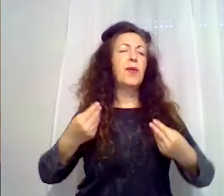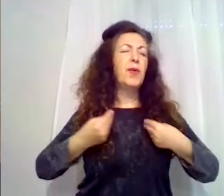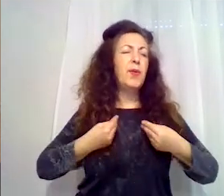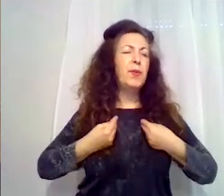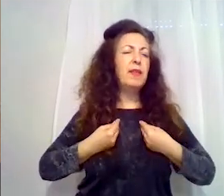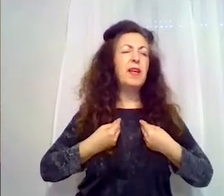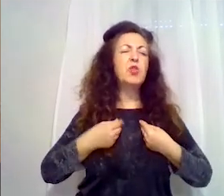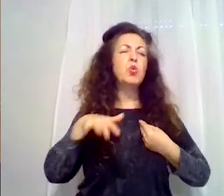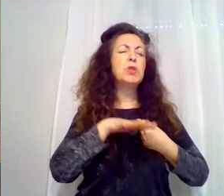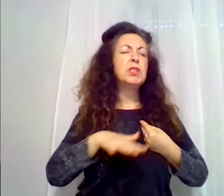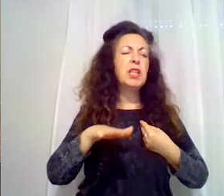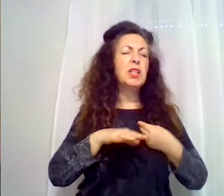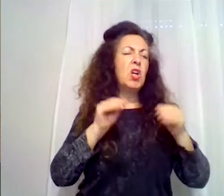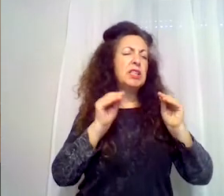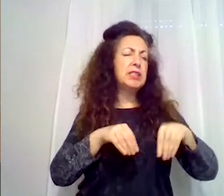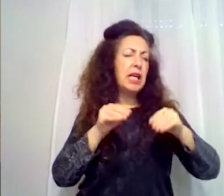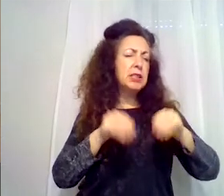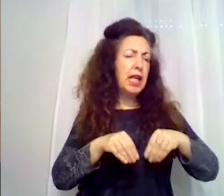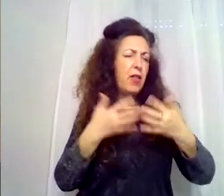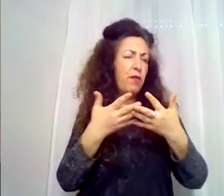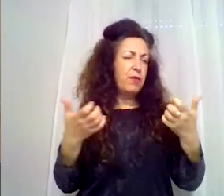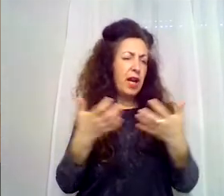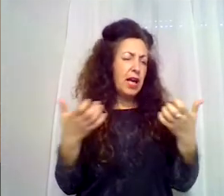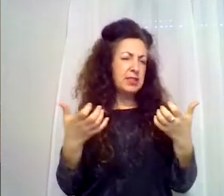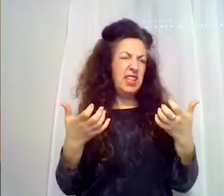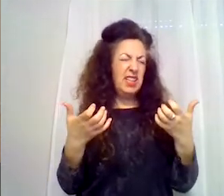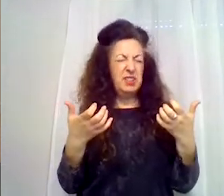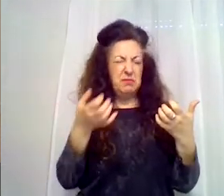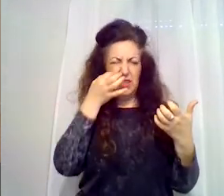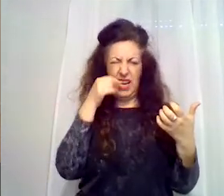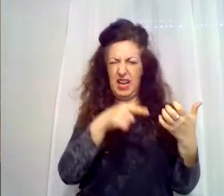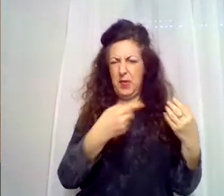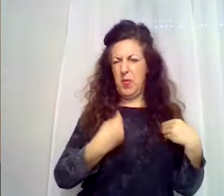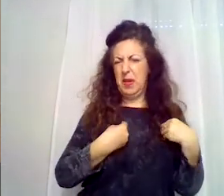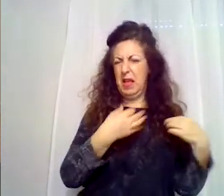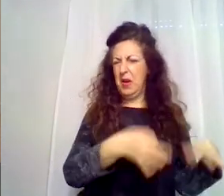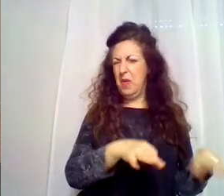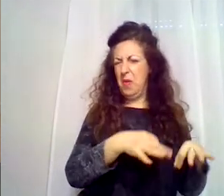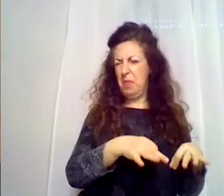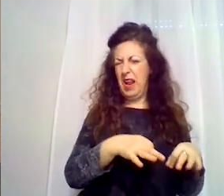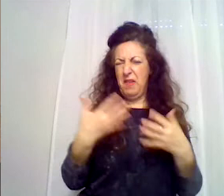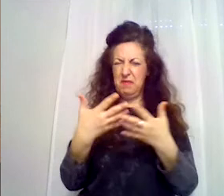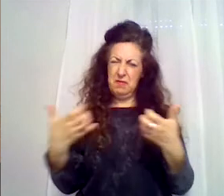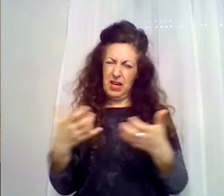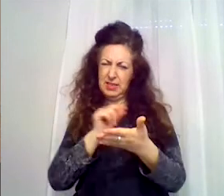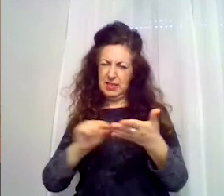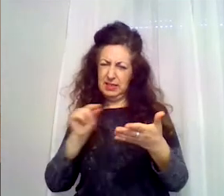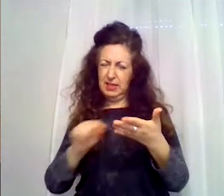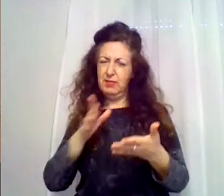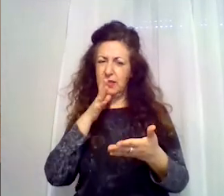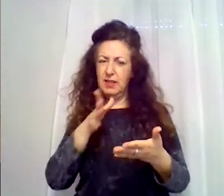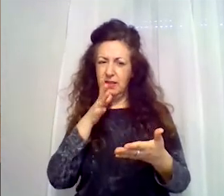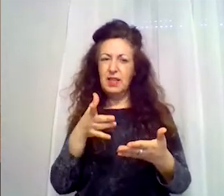más allá del bien y del mal, que diría Nietzsche. Está más allá del bien y del mal porque es alguien